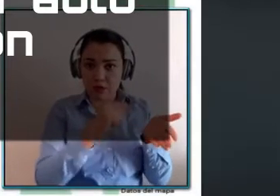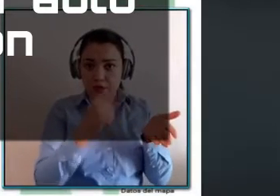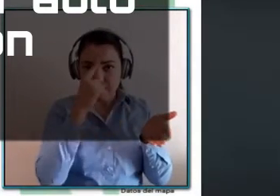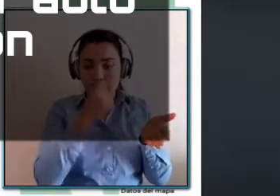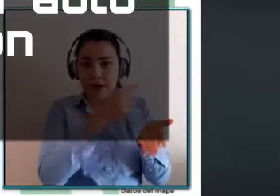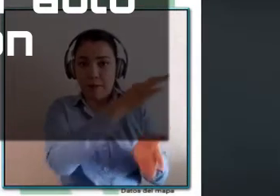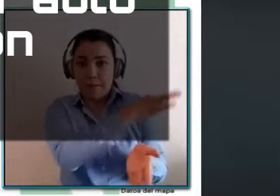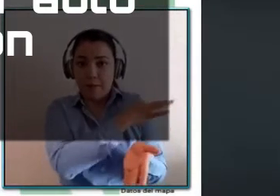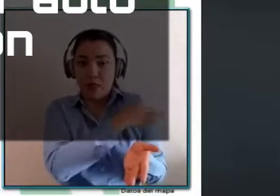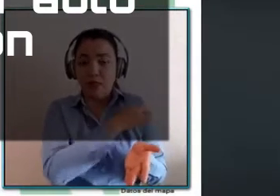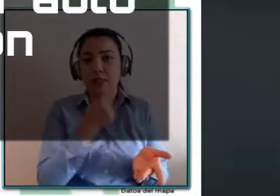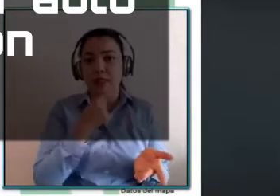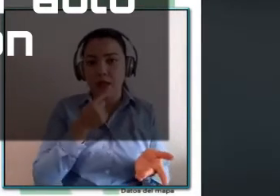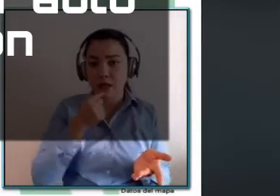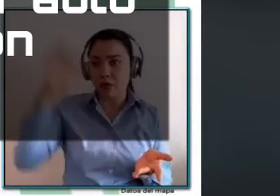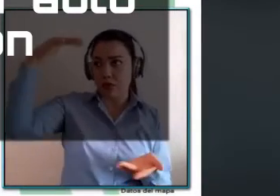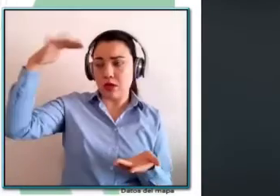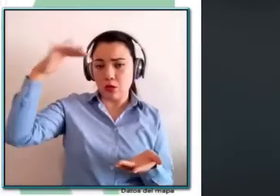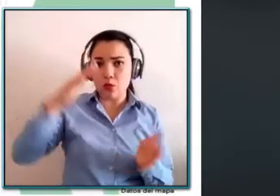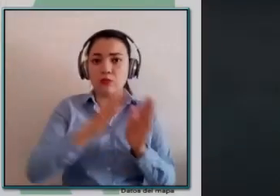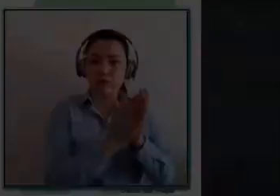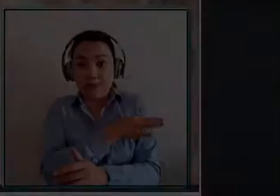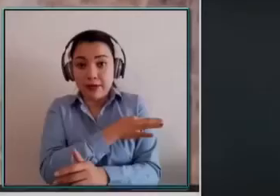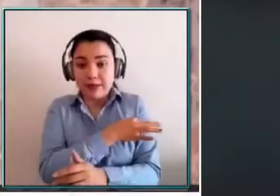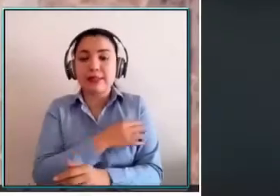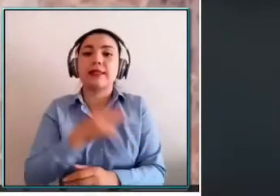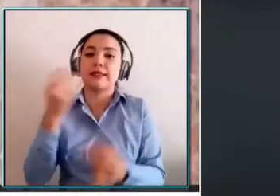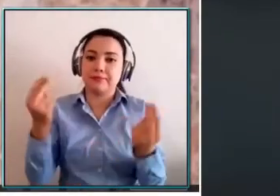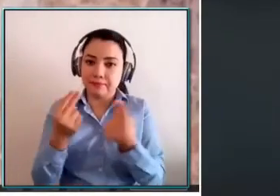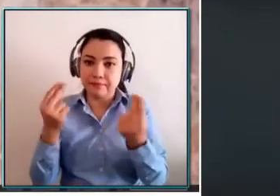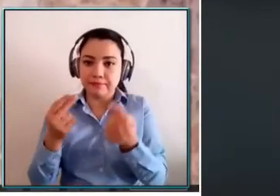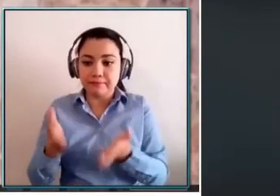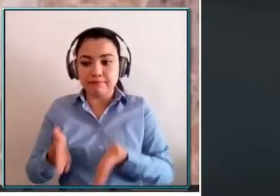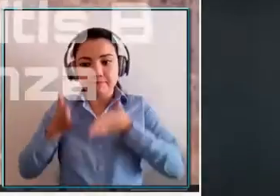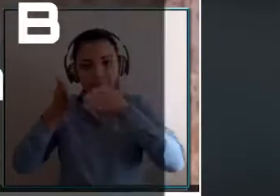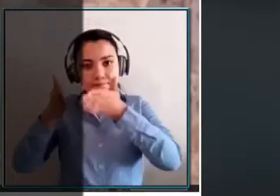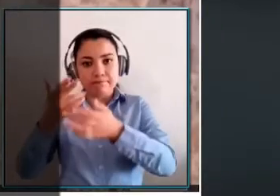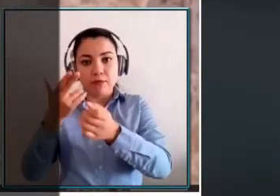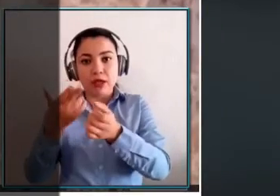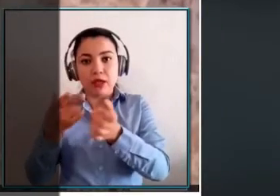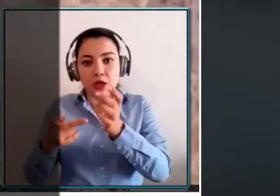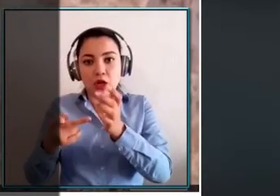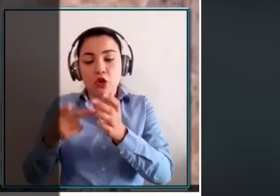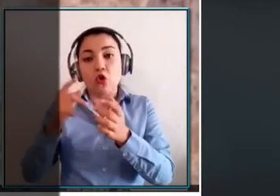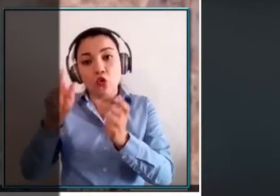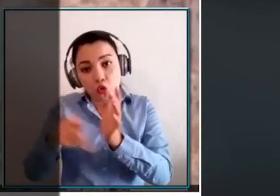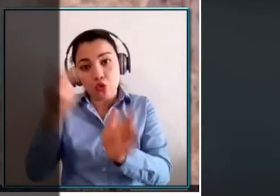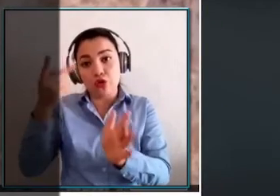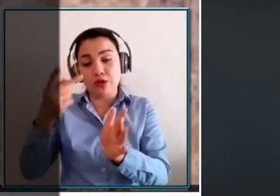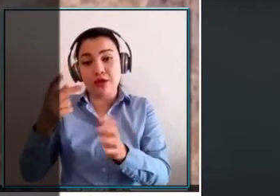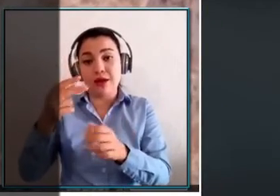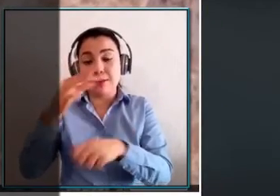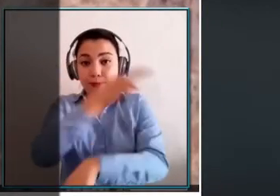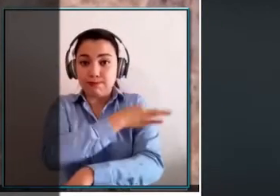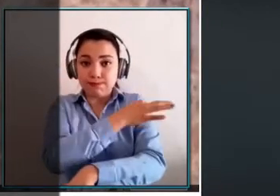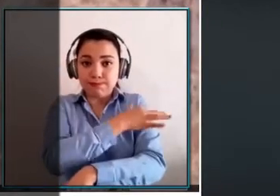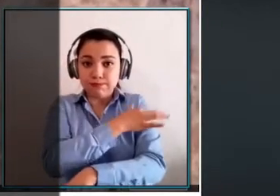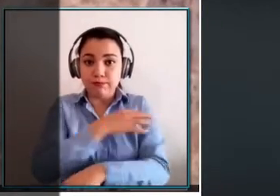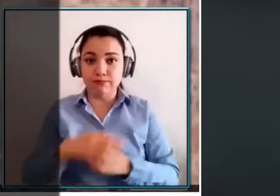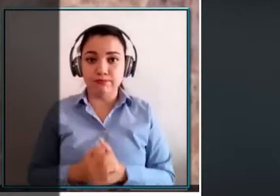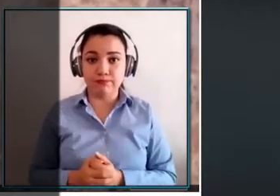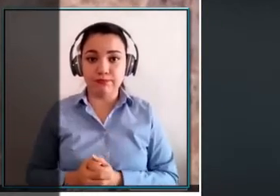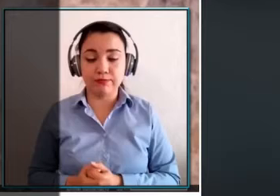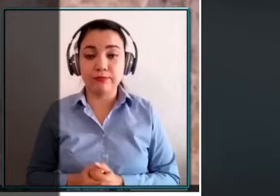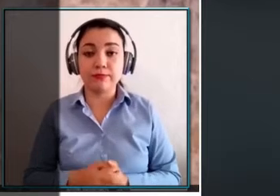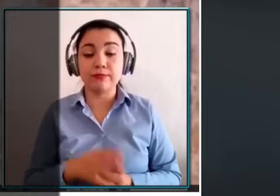cuál es la vacuna con el cual le corresponde según le daremos también la se está vacunando todo el esquema tenemos neumococo tenemos la hexavalente